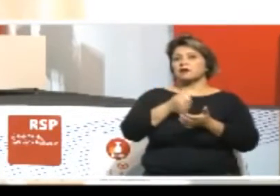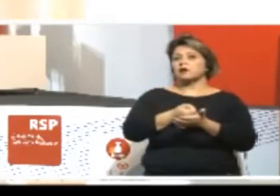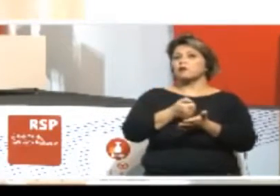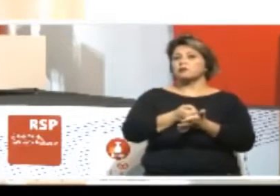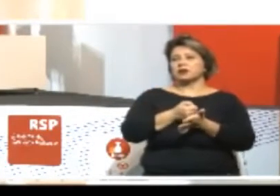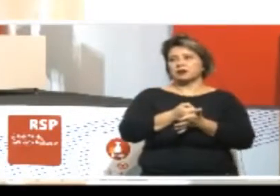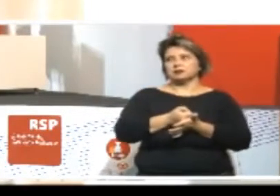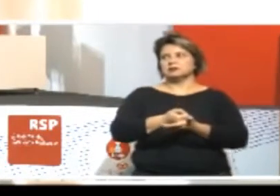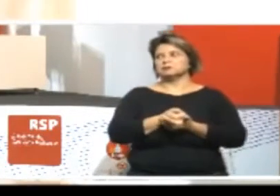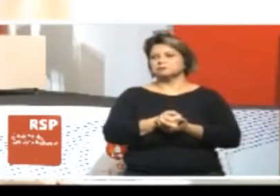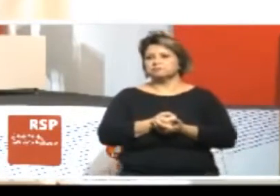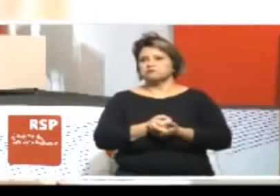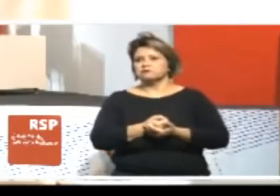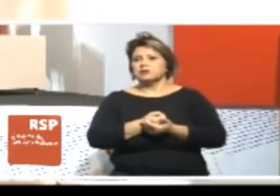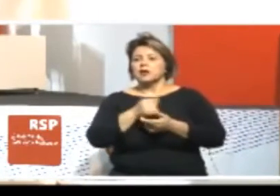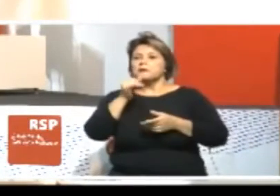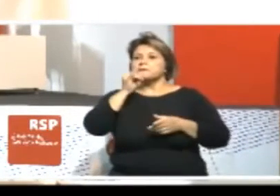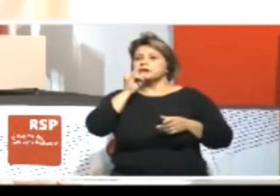Por ejemplo,